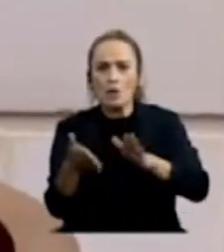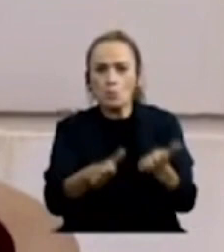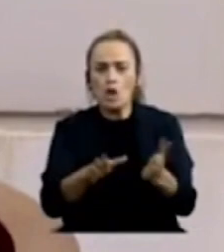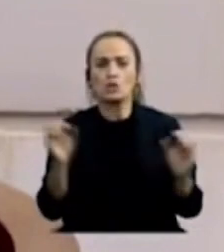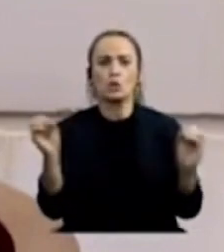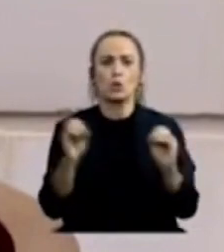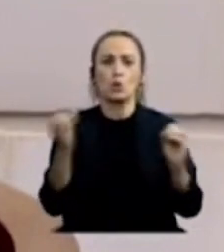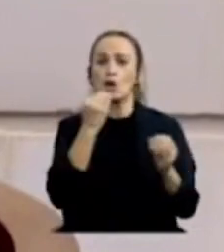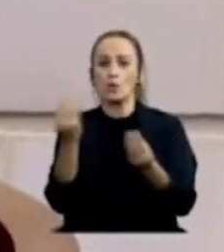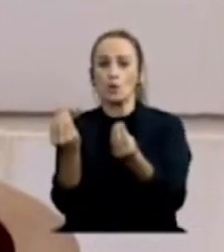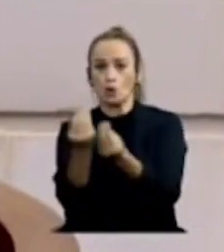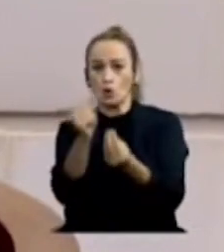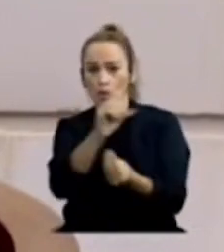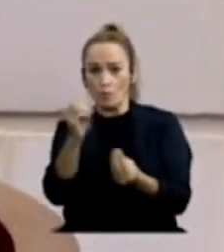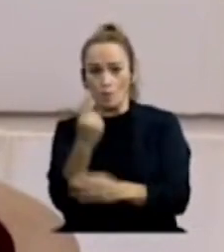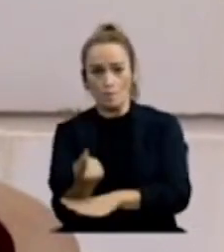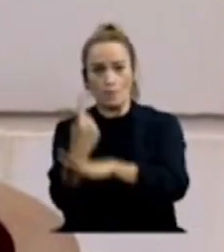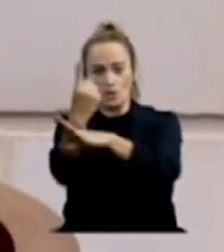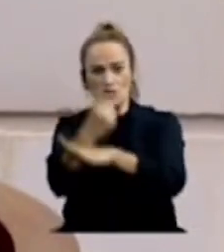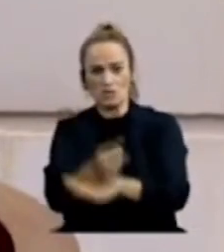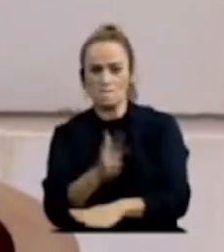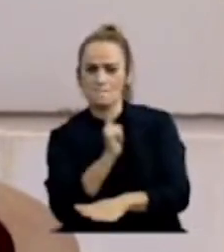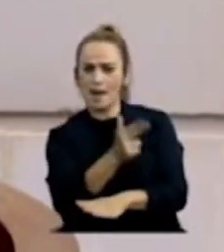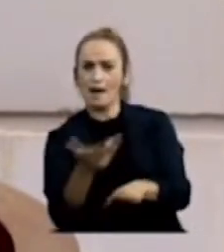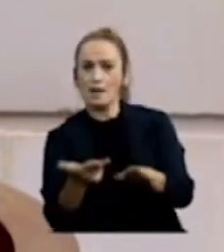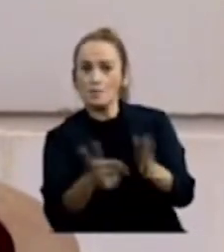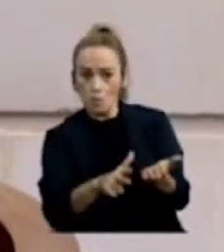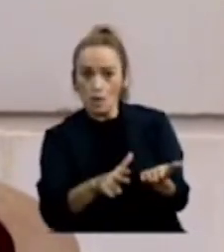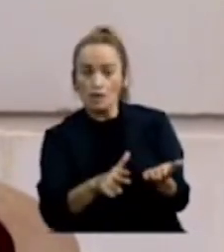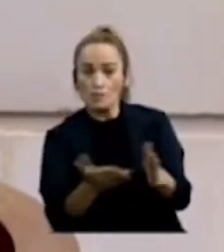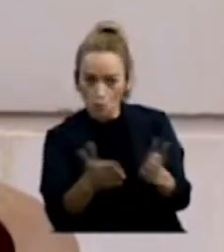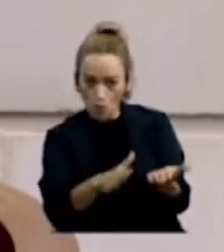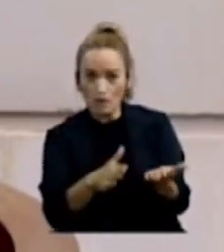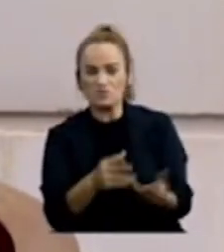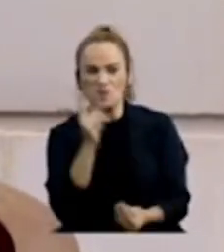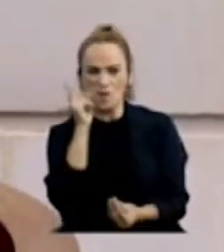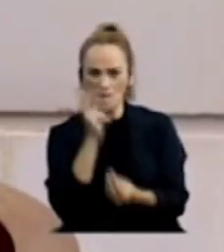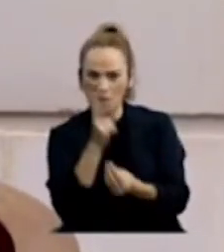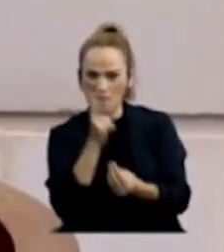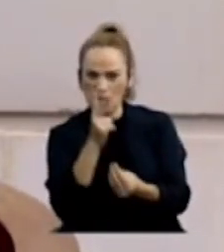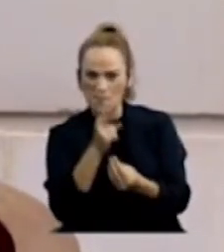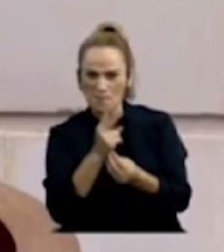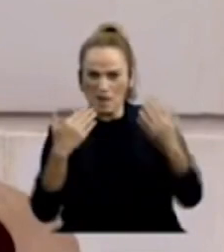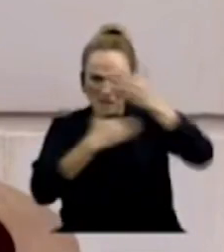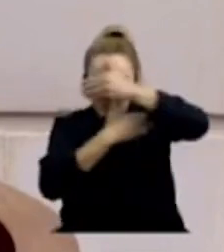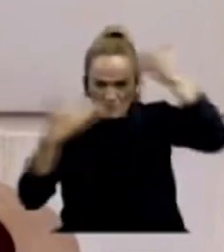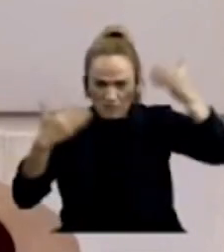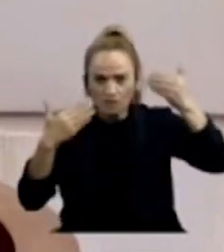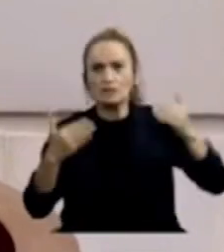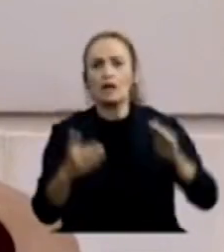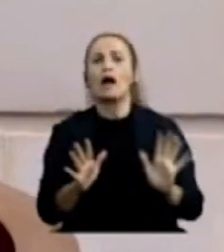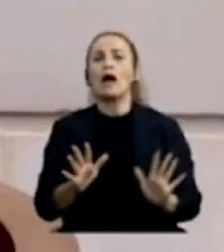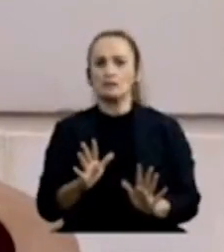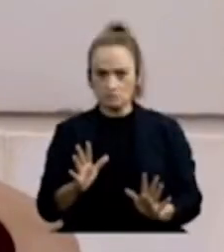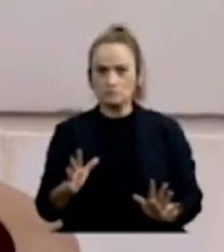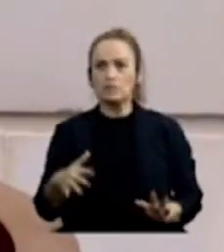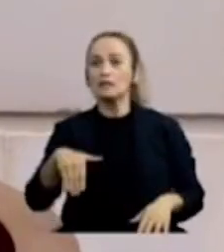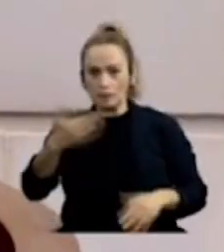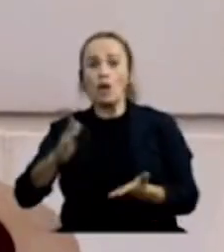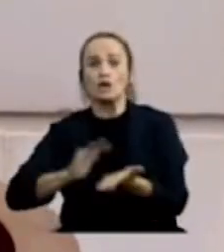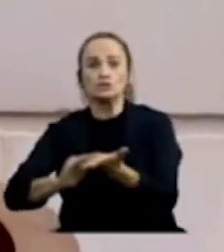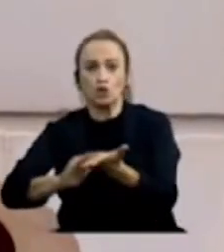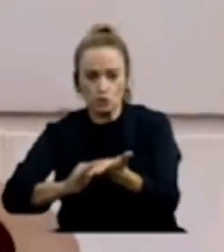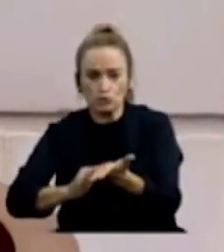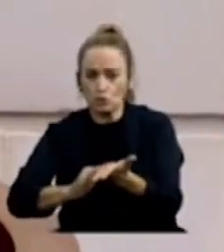nuestros compañeros asesinado por estos grupos criminales, ahí sí vamos de pronto a tomar las medidas